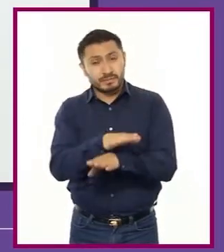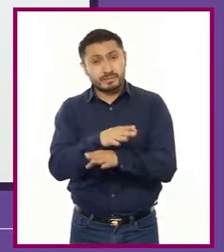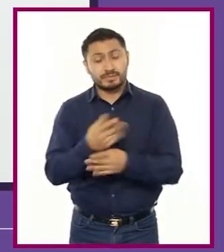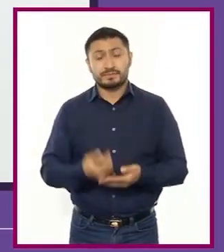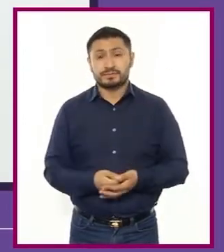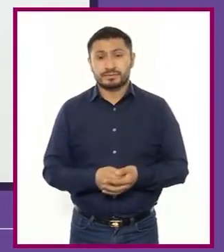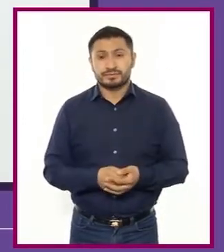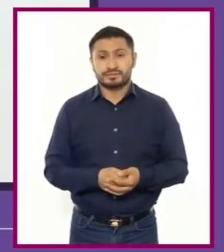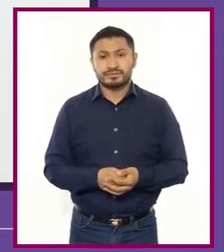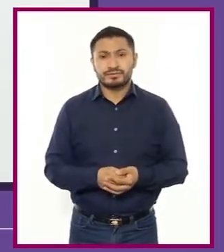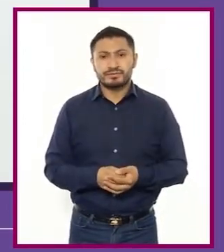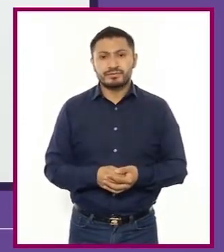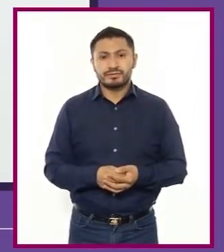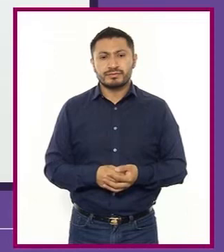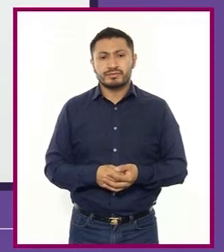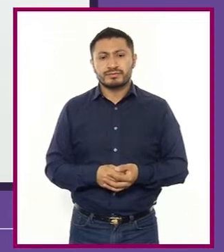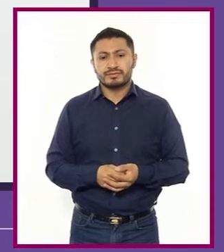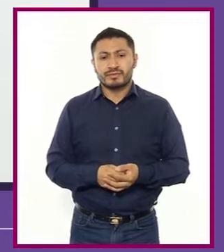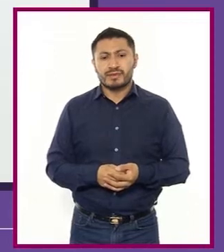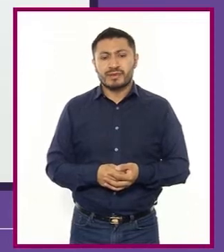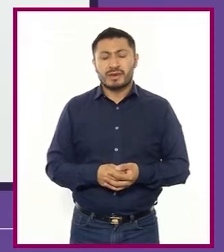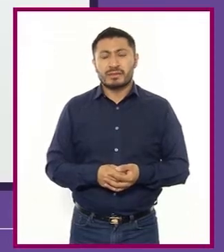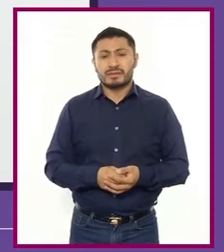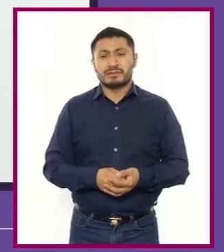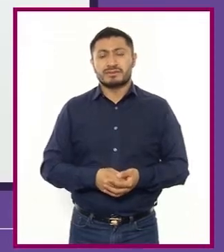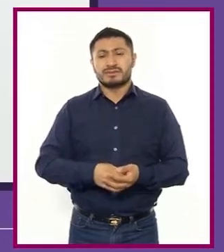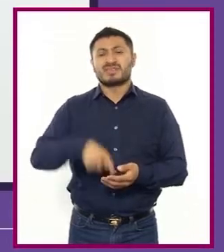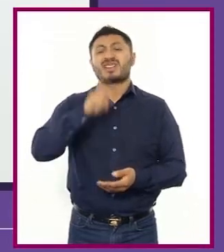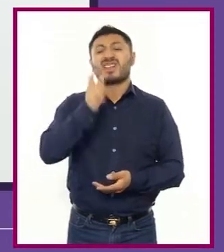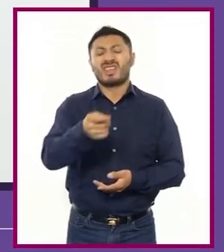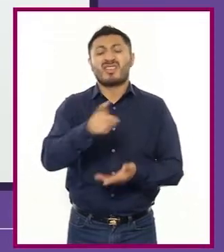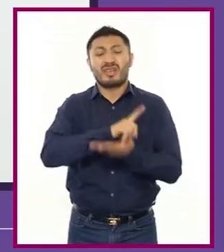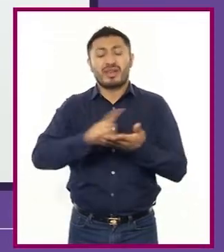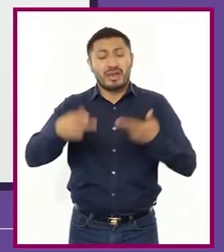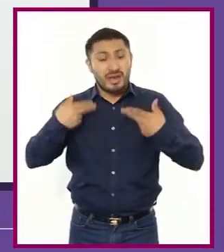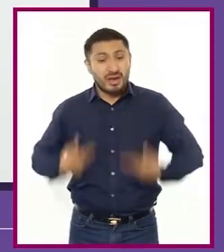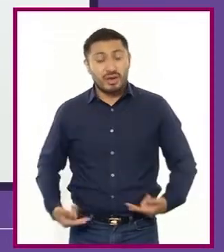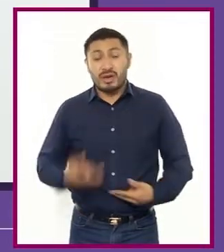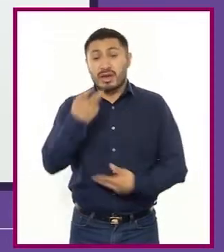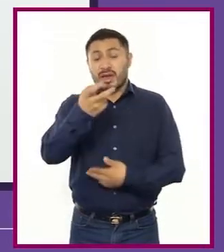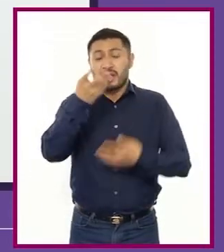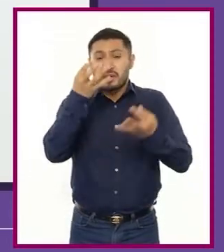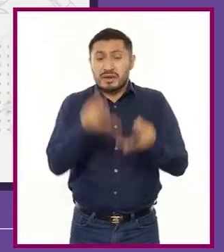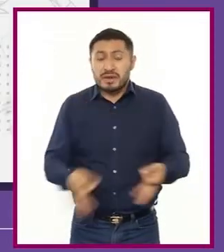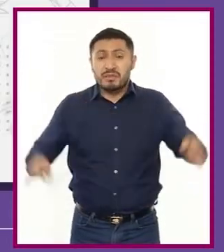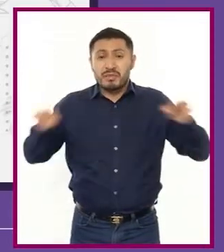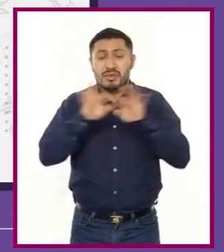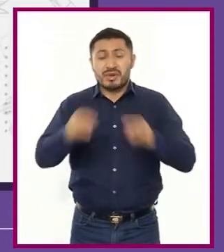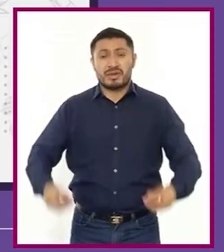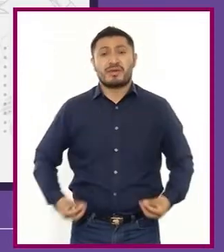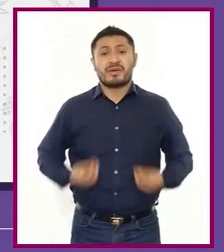fundamento último, el sustento de los derechos humanos, que es el principio de dignidad humana.